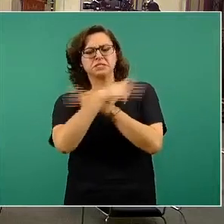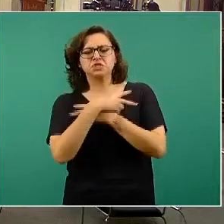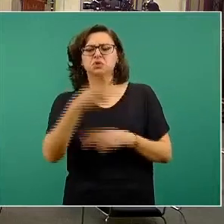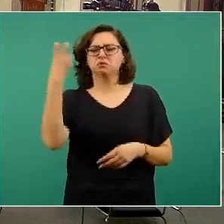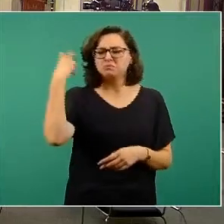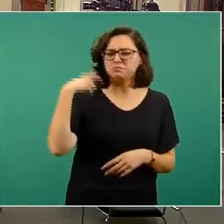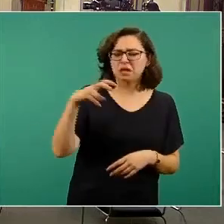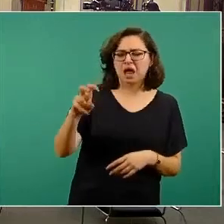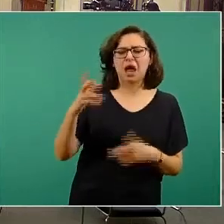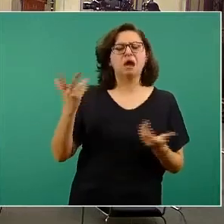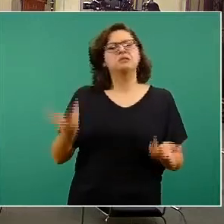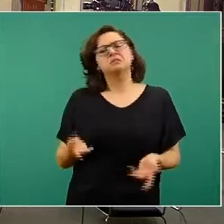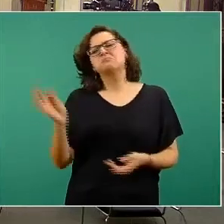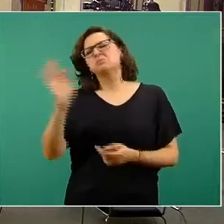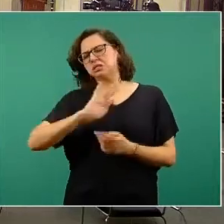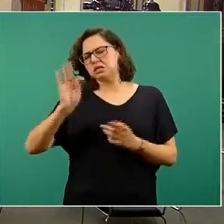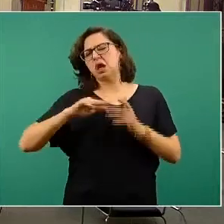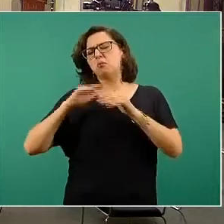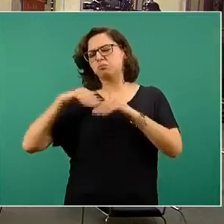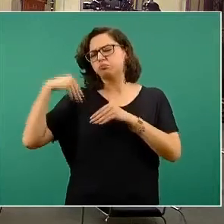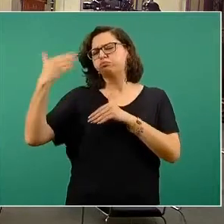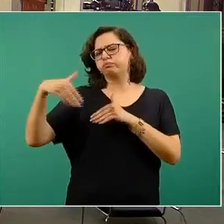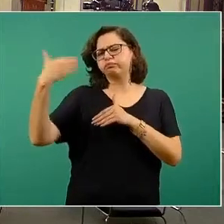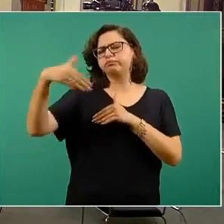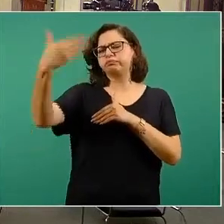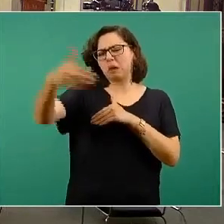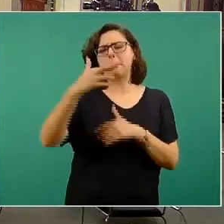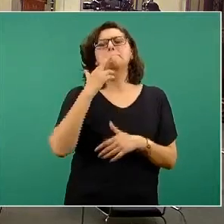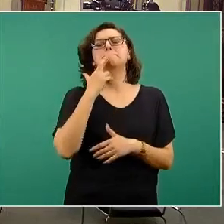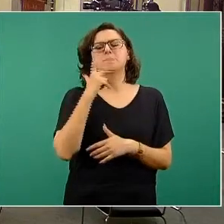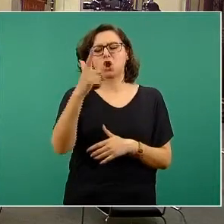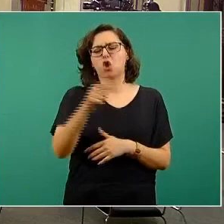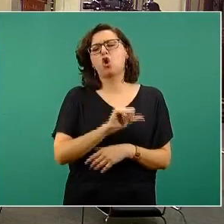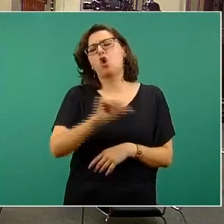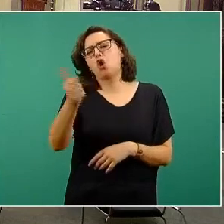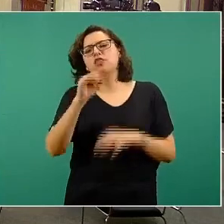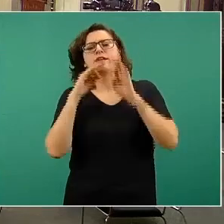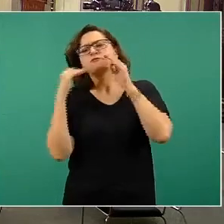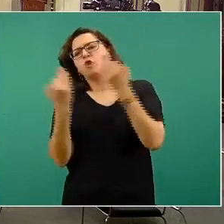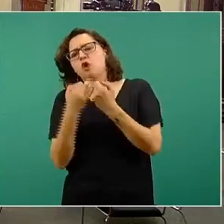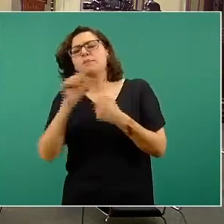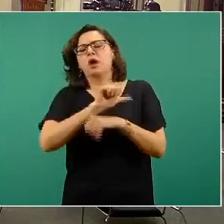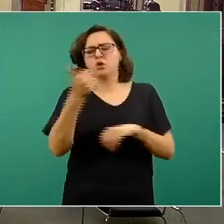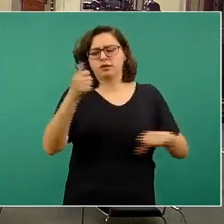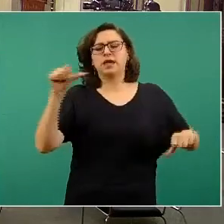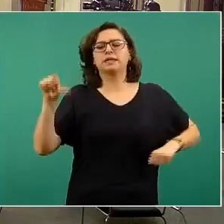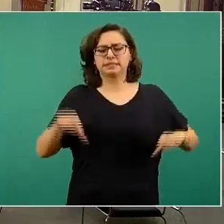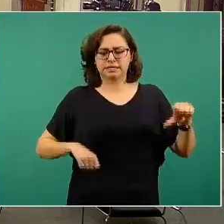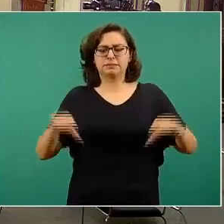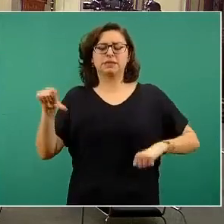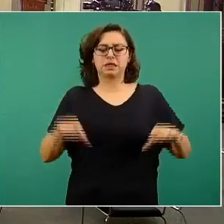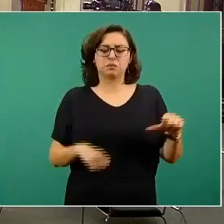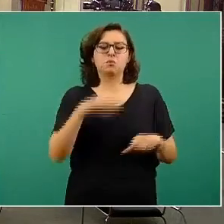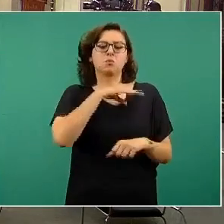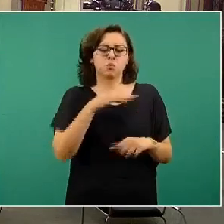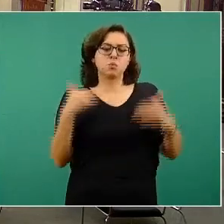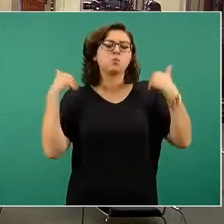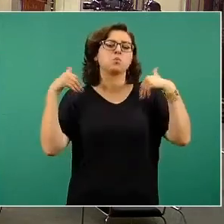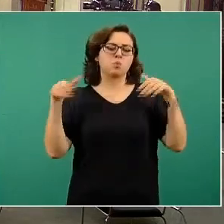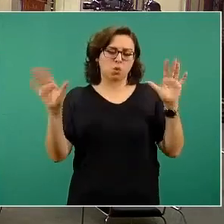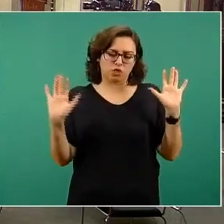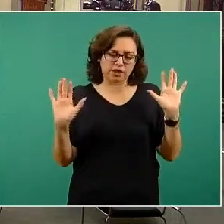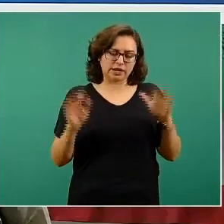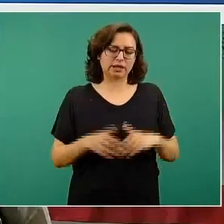futuros meses en los cuales haya las condiciones más adecuadas, algún otro tipo de actividad que pudiera realizarse de